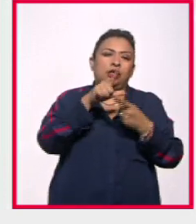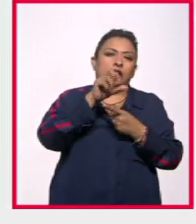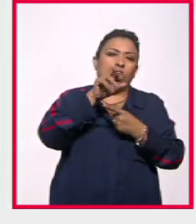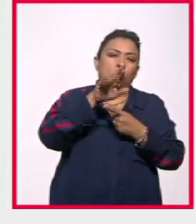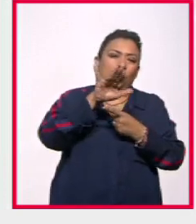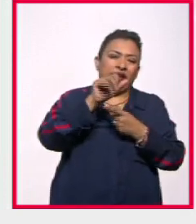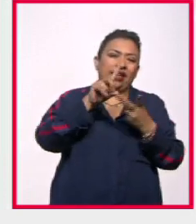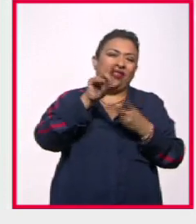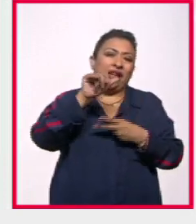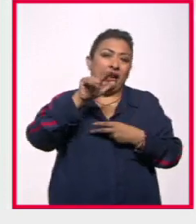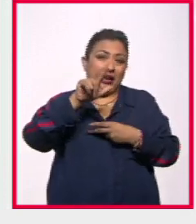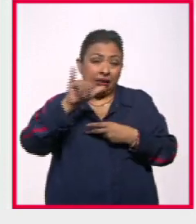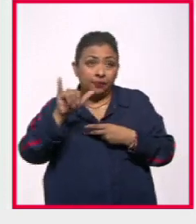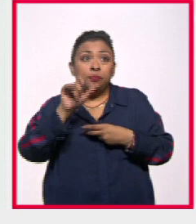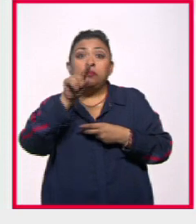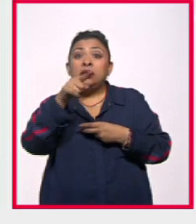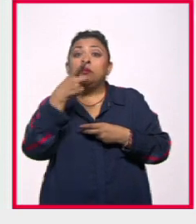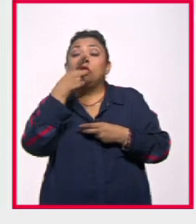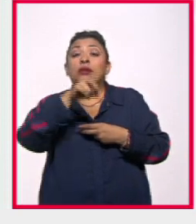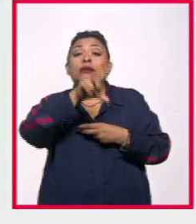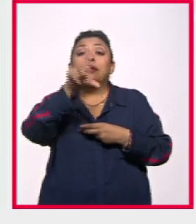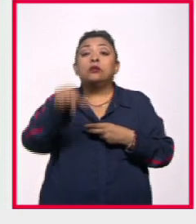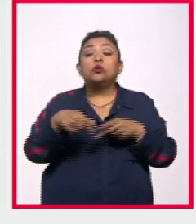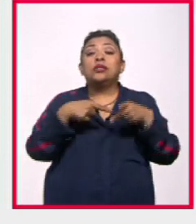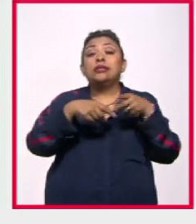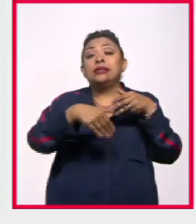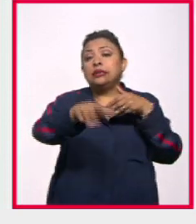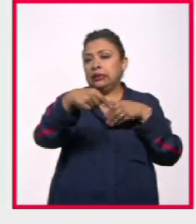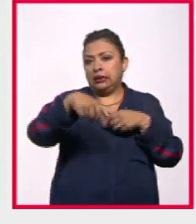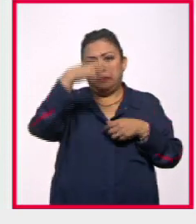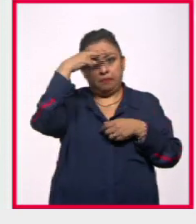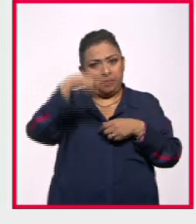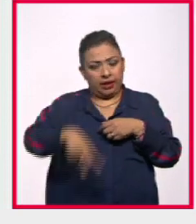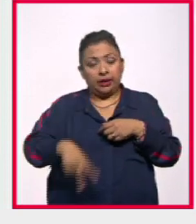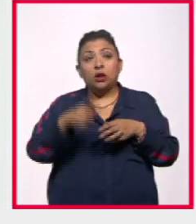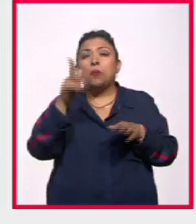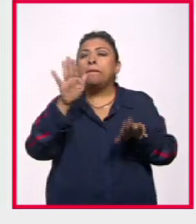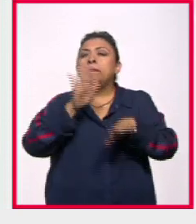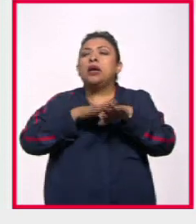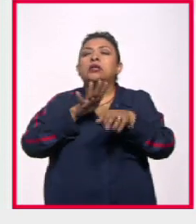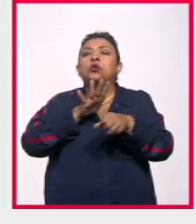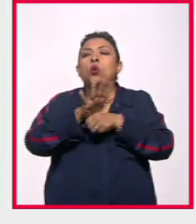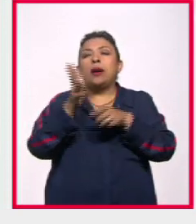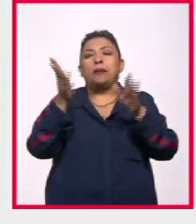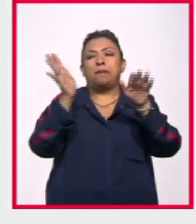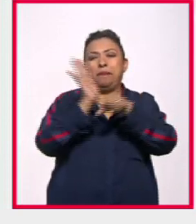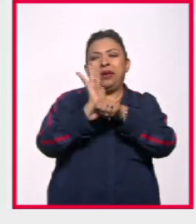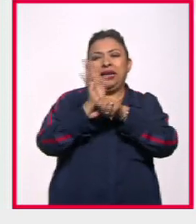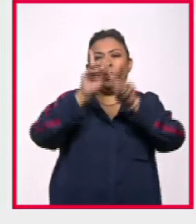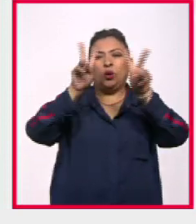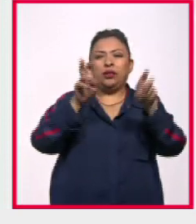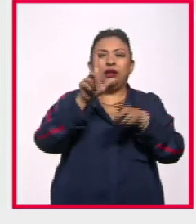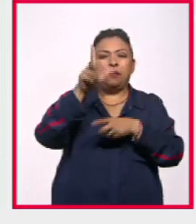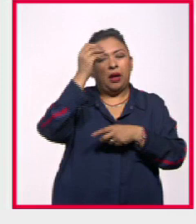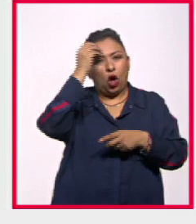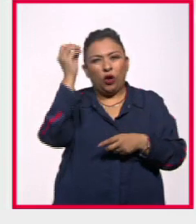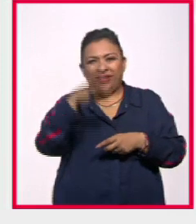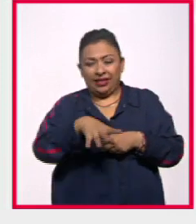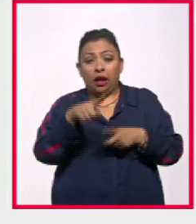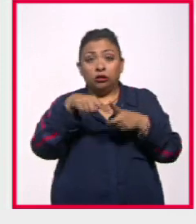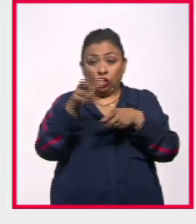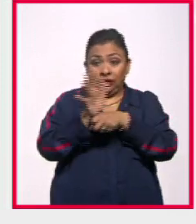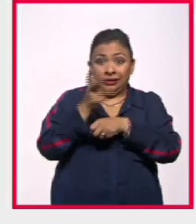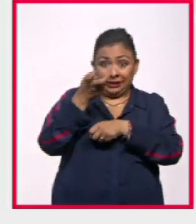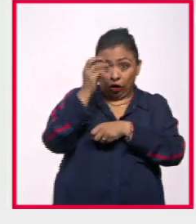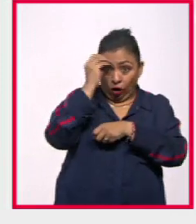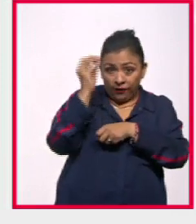Dalí, también dejaron impronta que posteriormente continuaría en México, particularmente en cintas como Los Olvidados. De este filme,